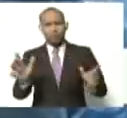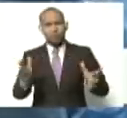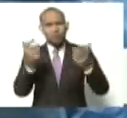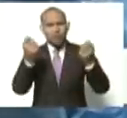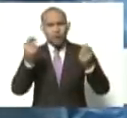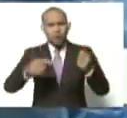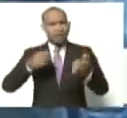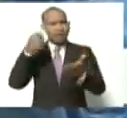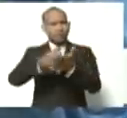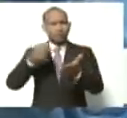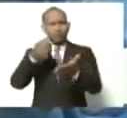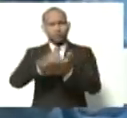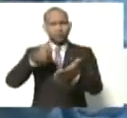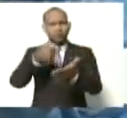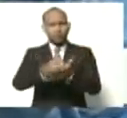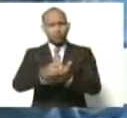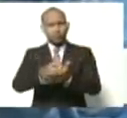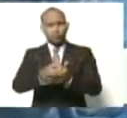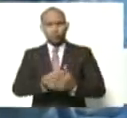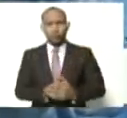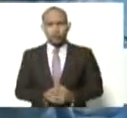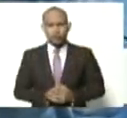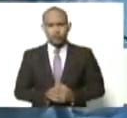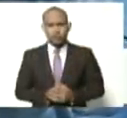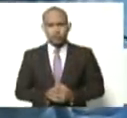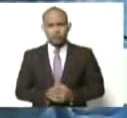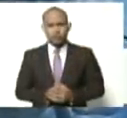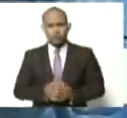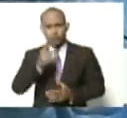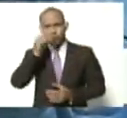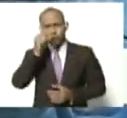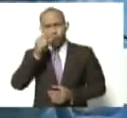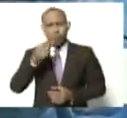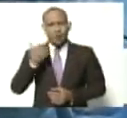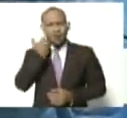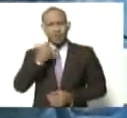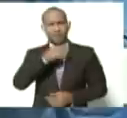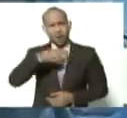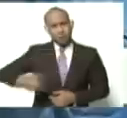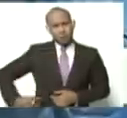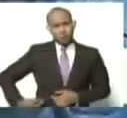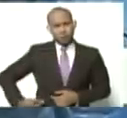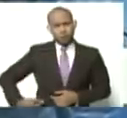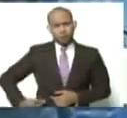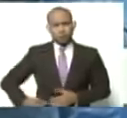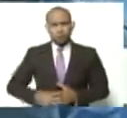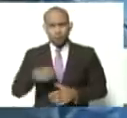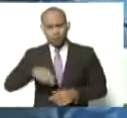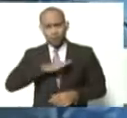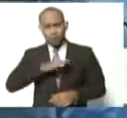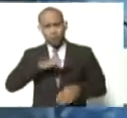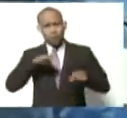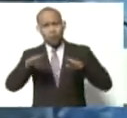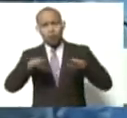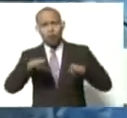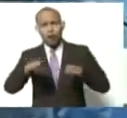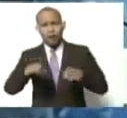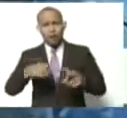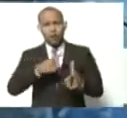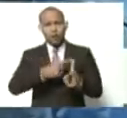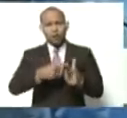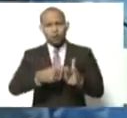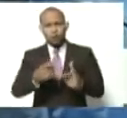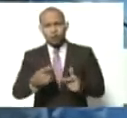una lucha y de un clamor de los pacientes renales de nuestro estado bolivariano de Cojedes. Así que quiero darle la palabra